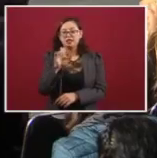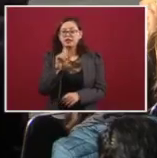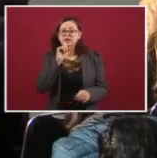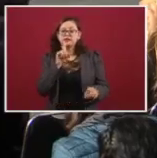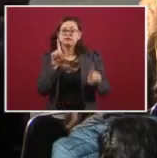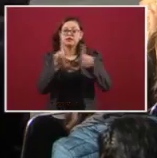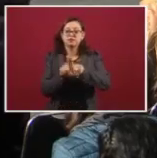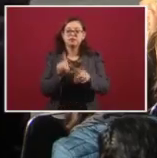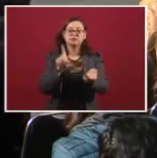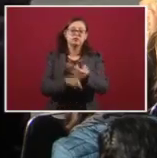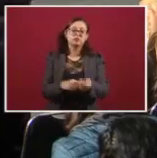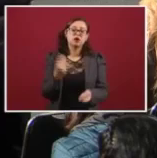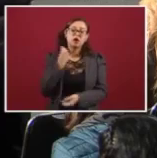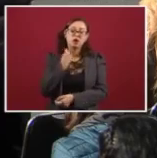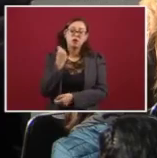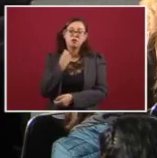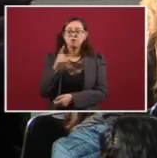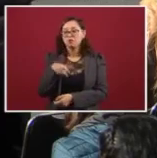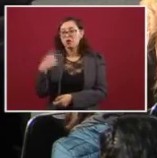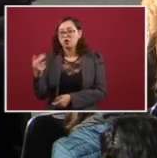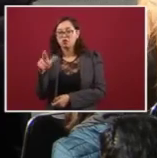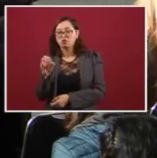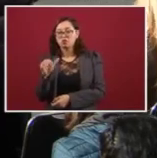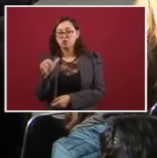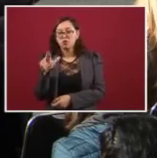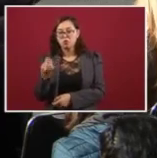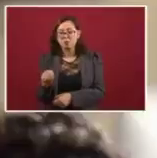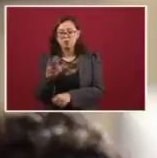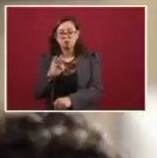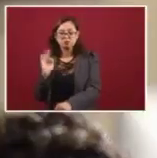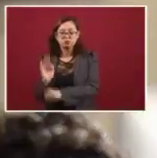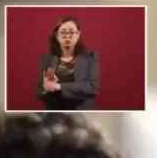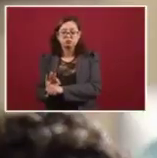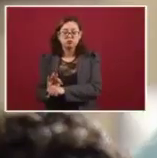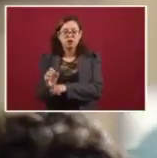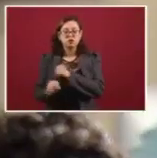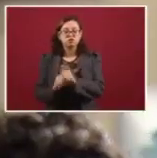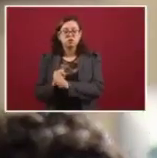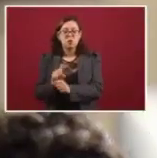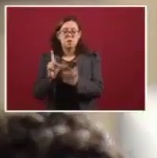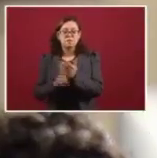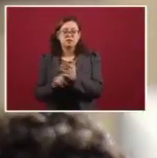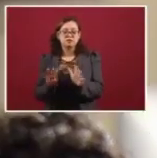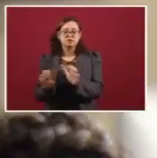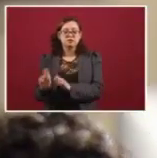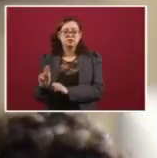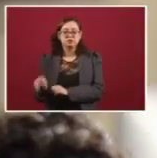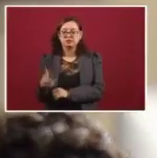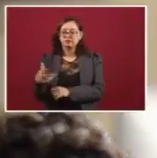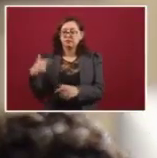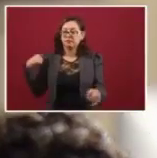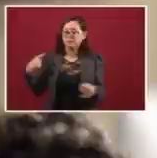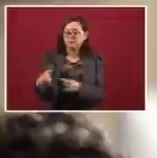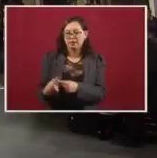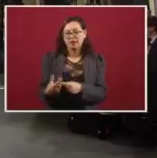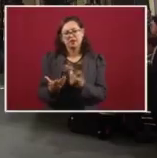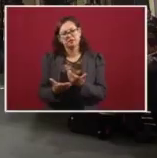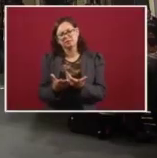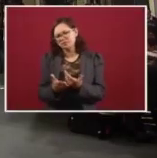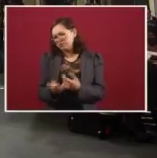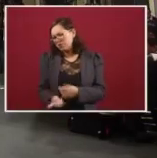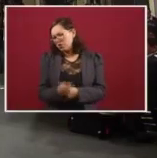el abogado personal de Romero de Champs desde 1993. Su gobierno está en